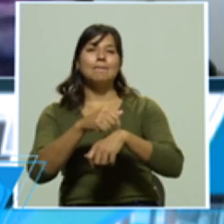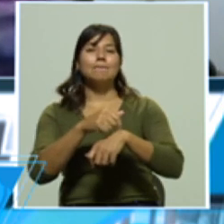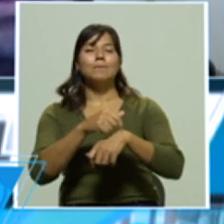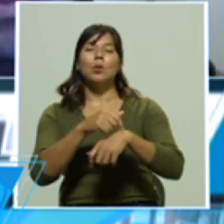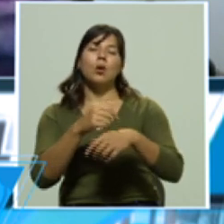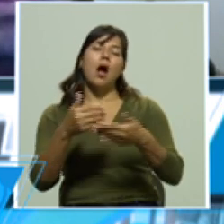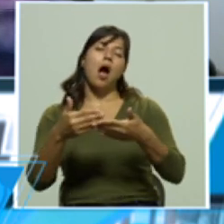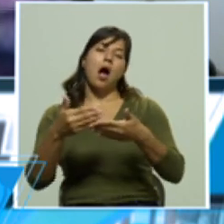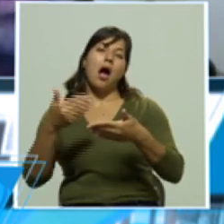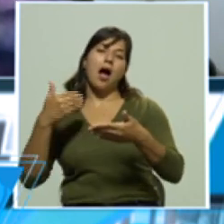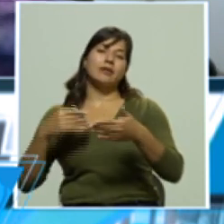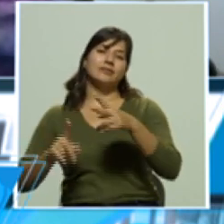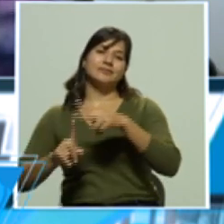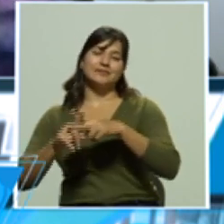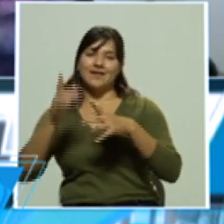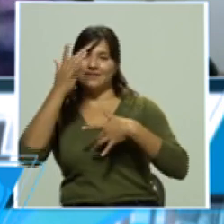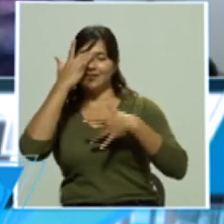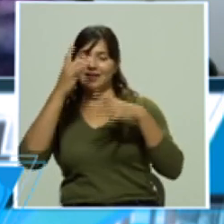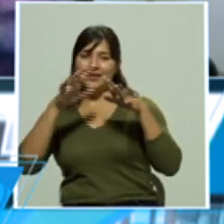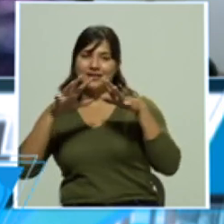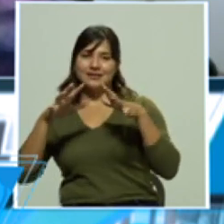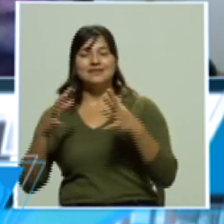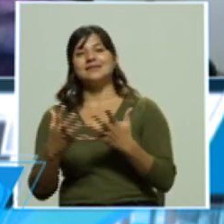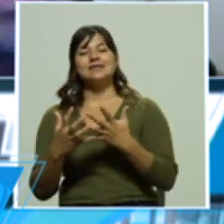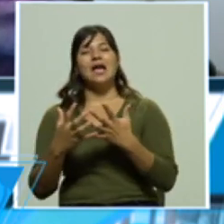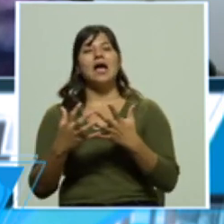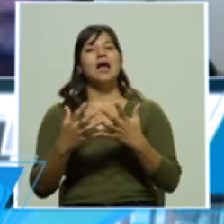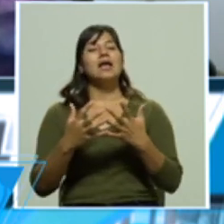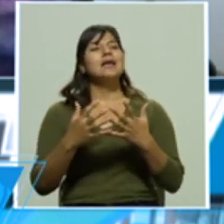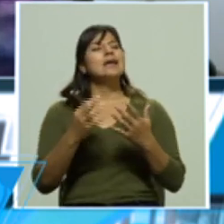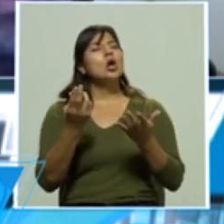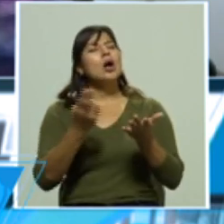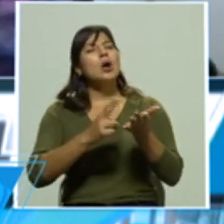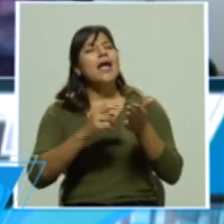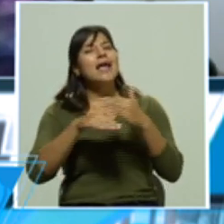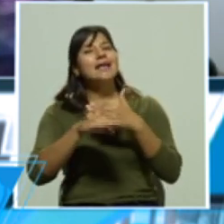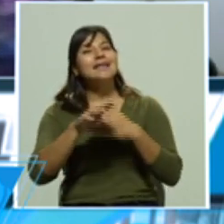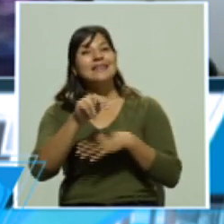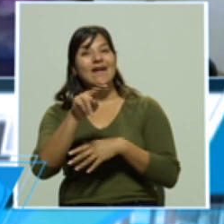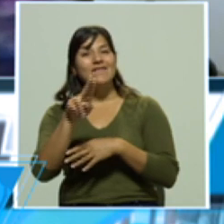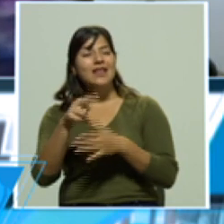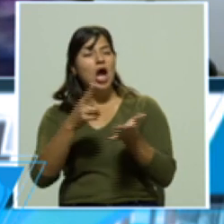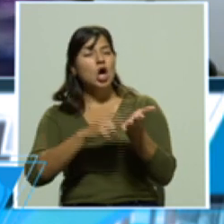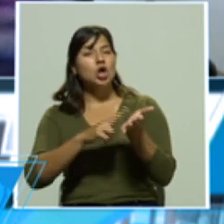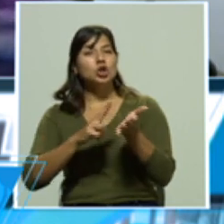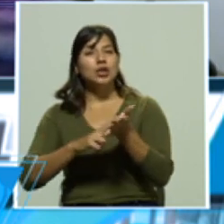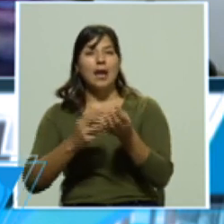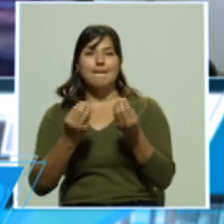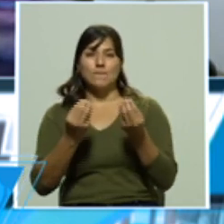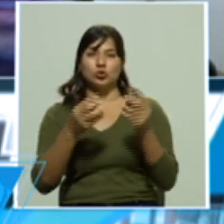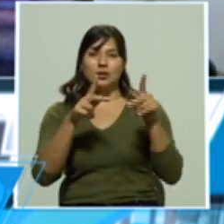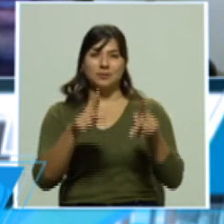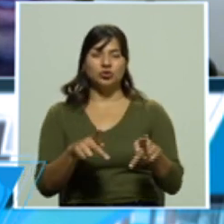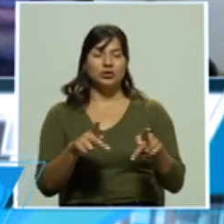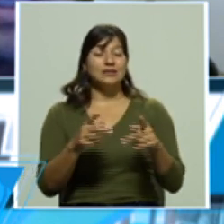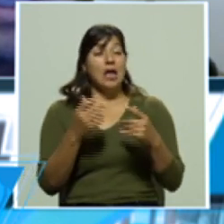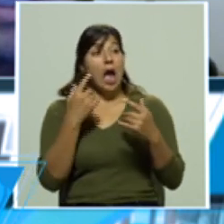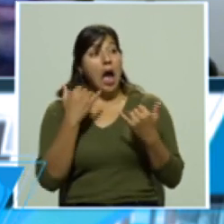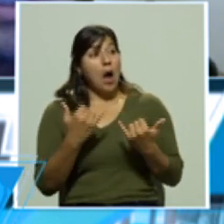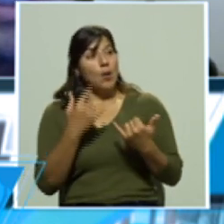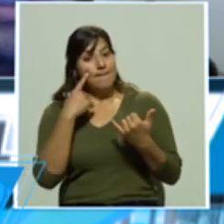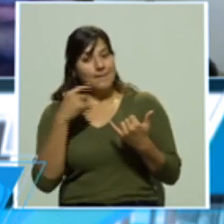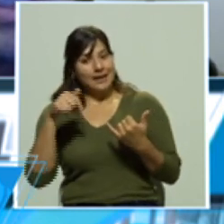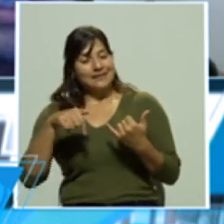pre-COVID, de alta contratación en el comercio. ¿Cuál es la perspectiva de contrataciones para este